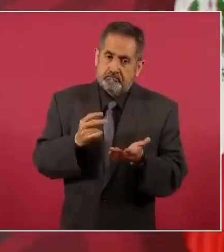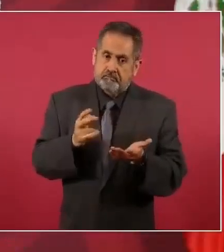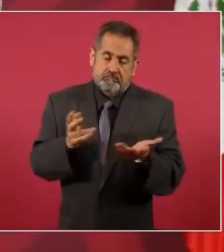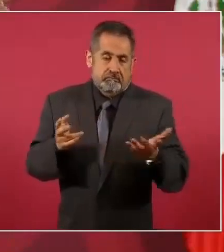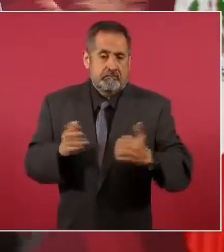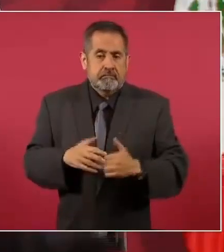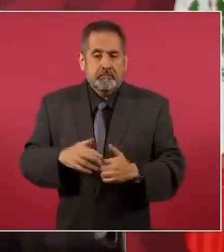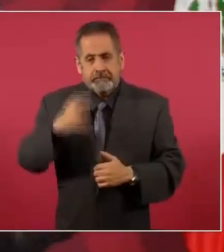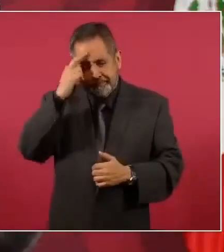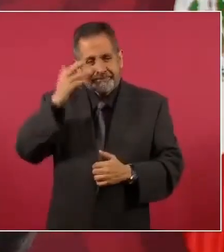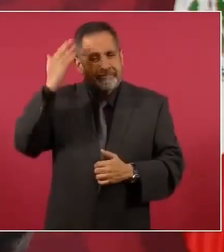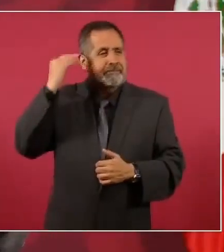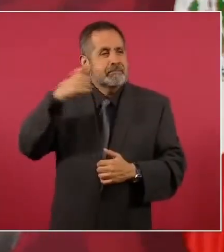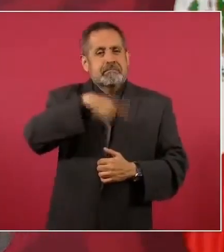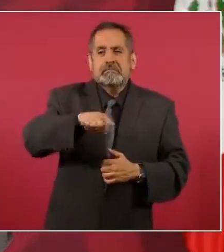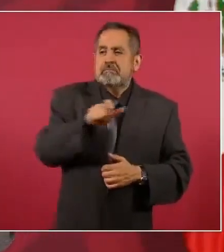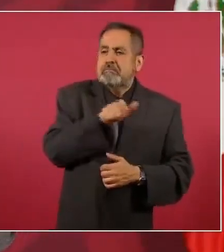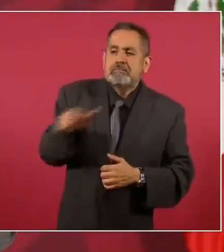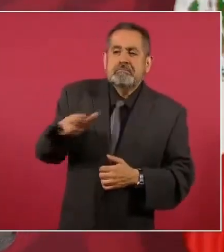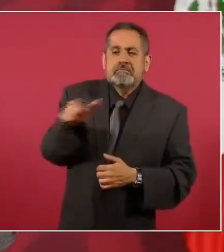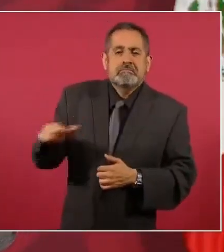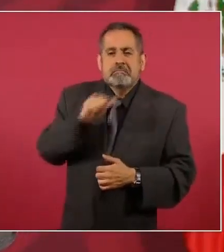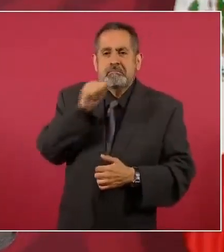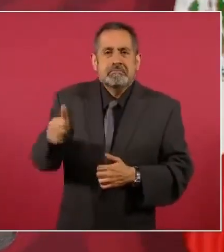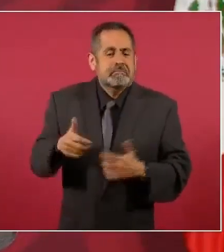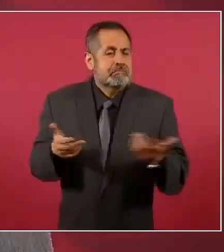porque los potentados no pagaban impuestos.